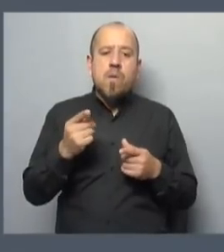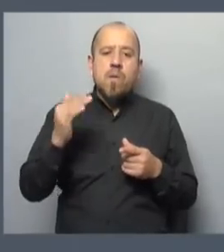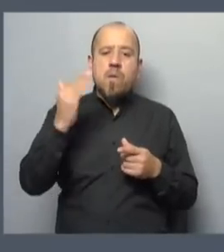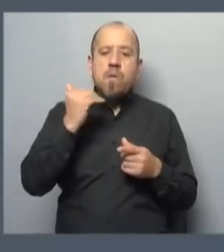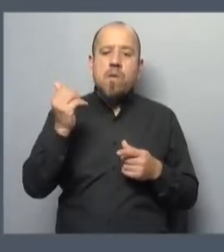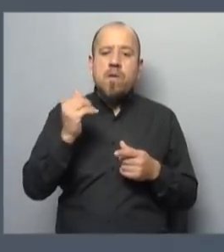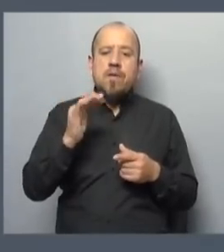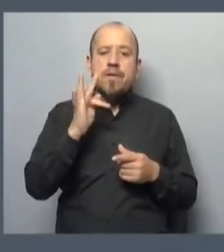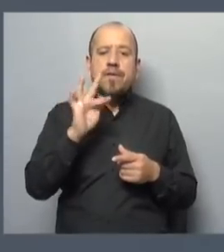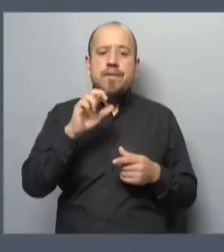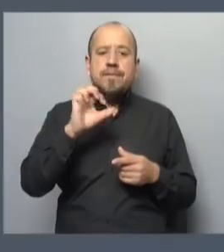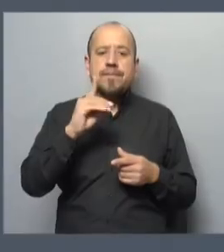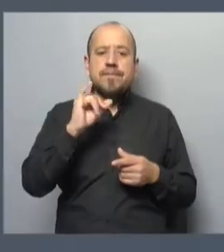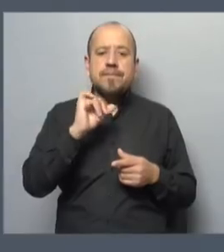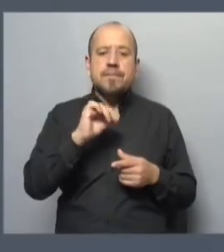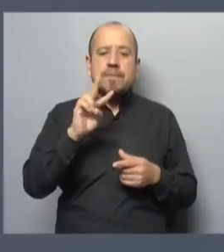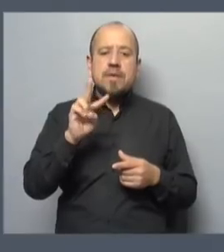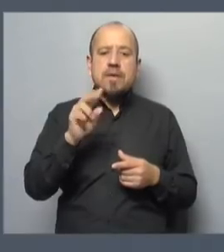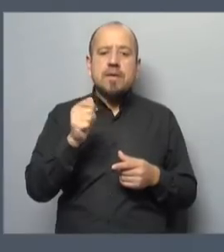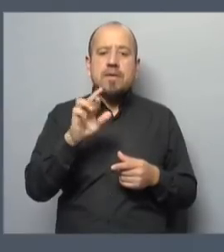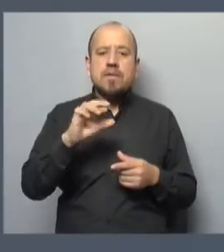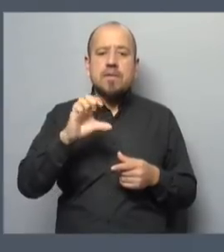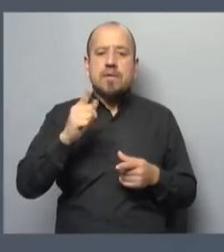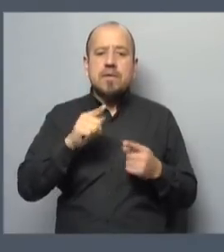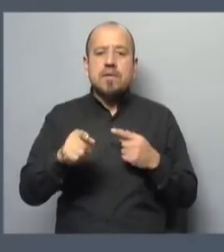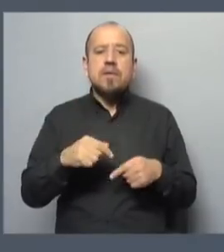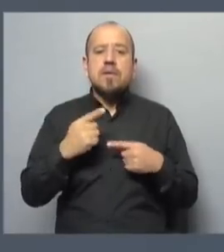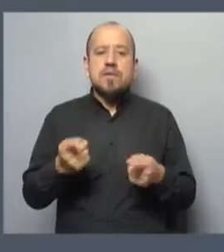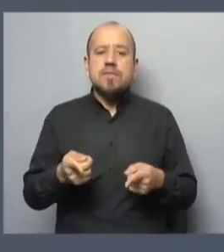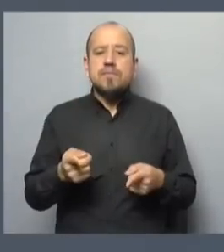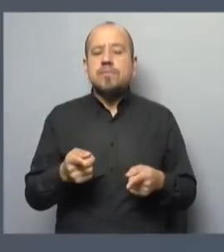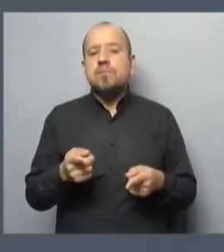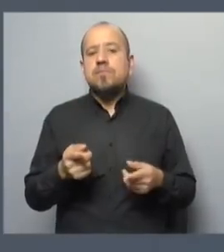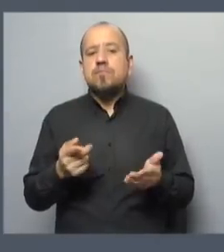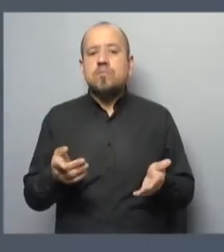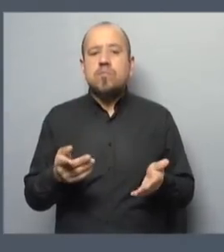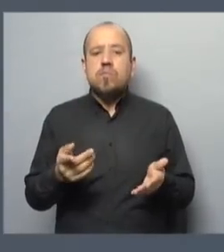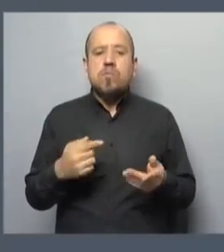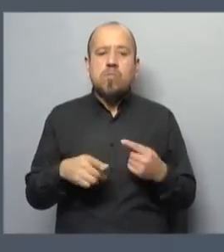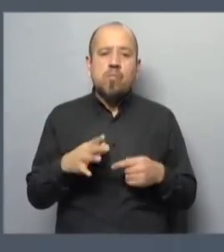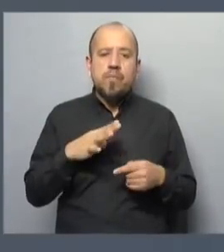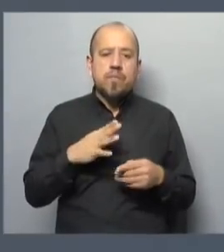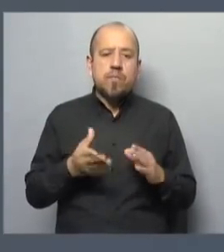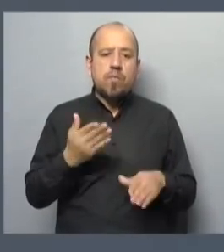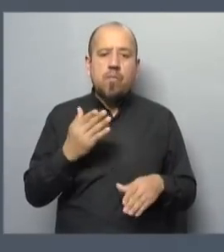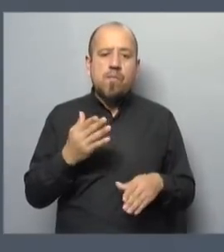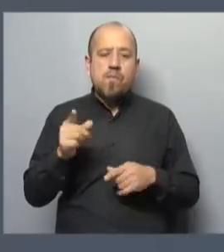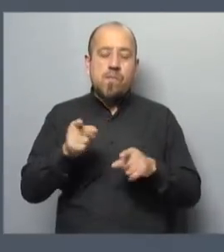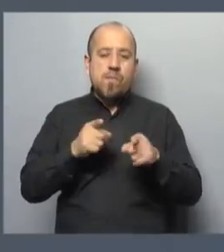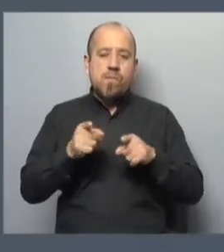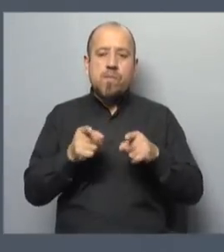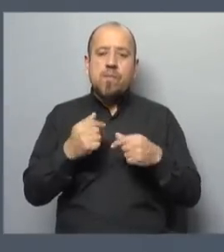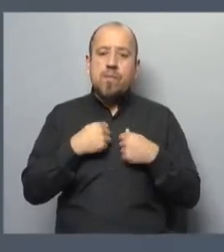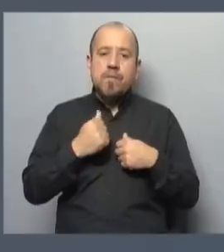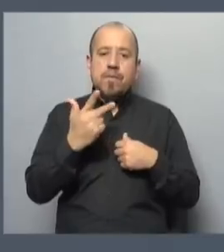varela y ahí di el paso al costado y ya al otro lado de la raya me parecía que tenía mucho más para ganar como entrenador con